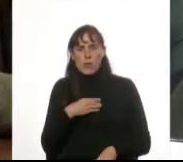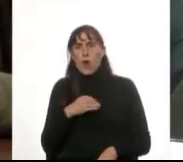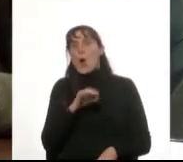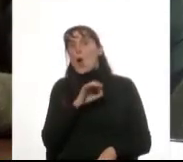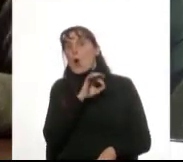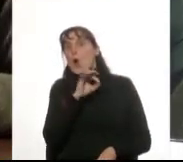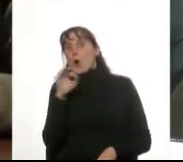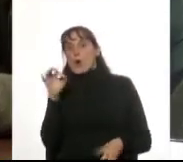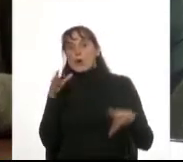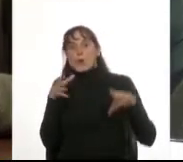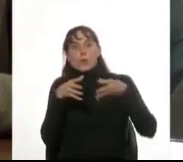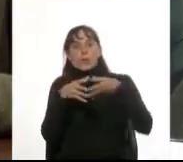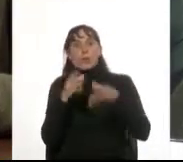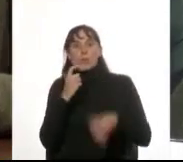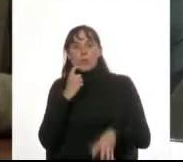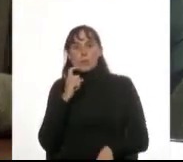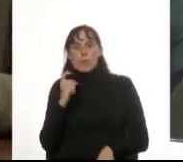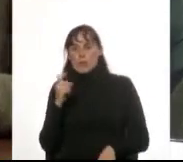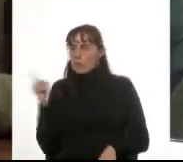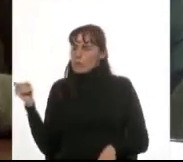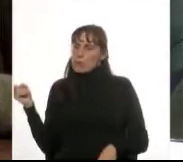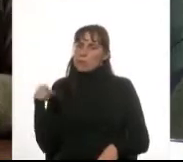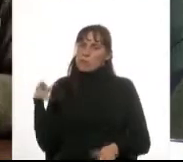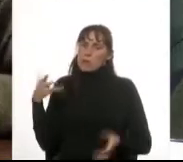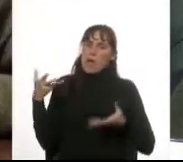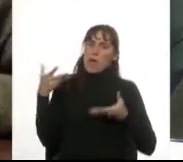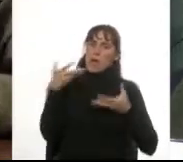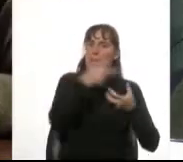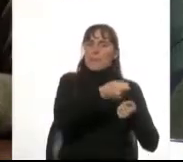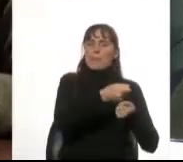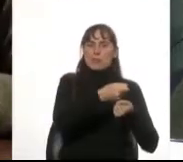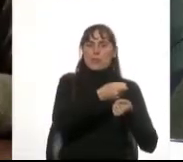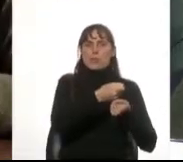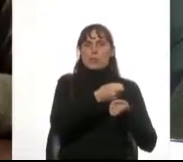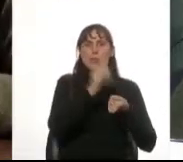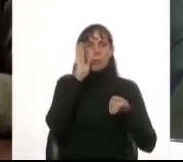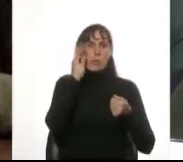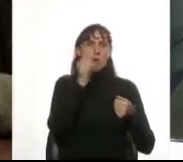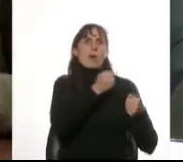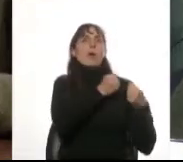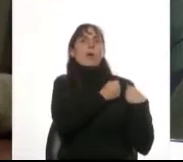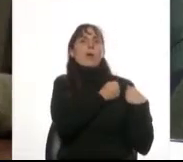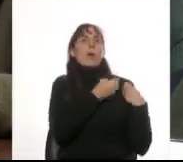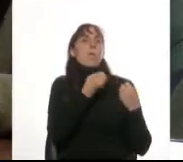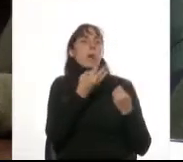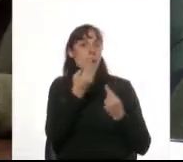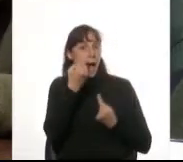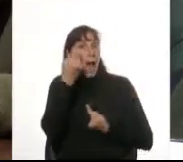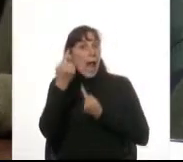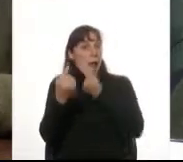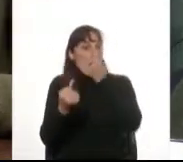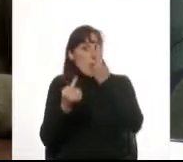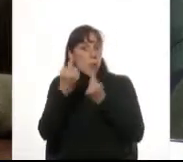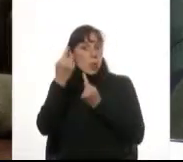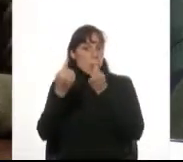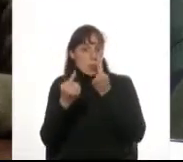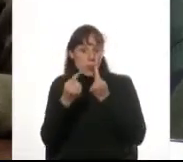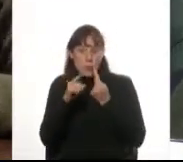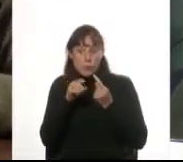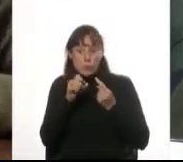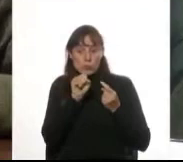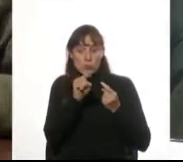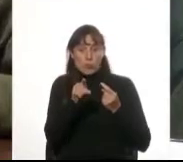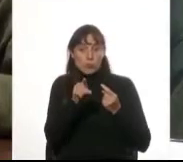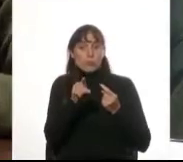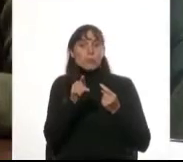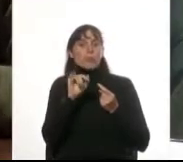o el Partido Colorado apoyaron a la dictadura, porque algunos prohombres de sus respectivos